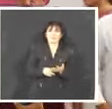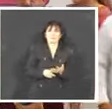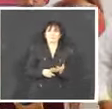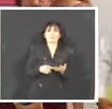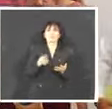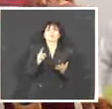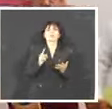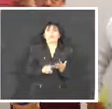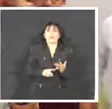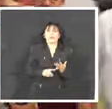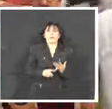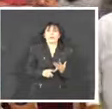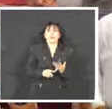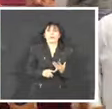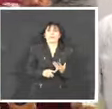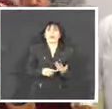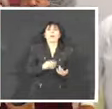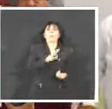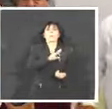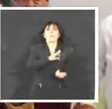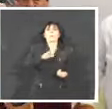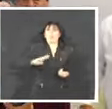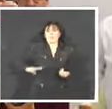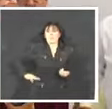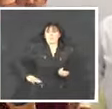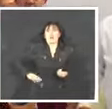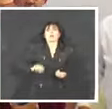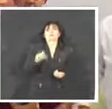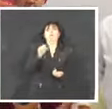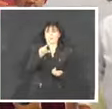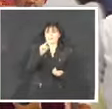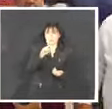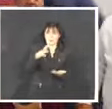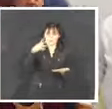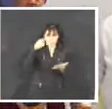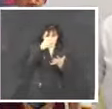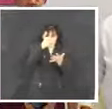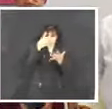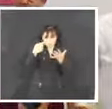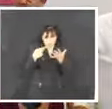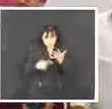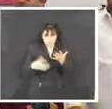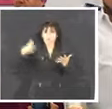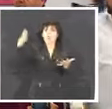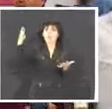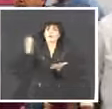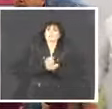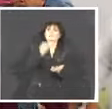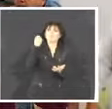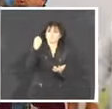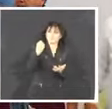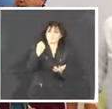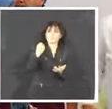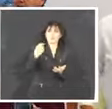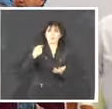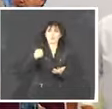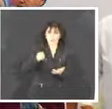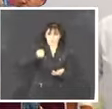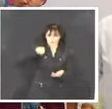las presidencias municipales. Y yo vengo aquí a comprometerme con